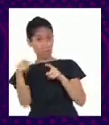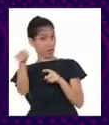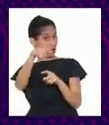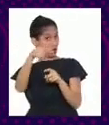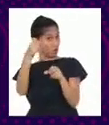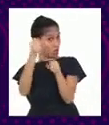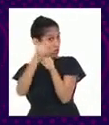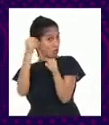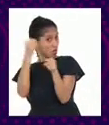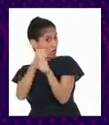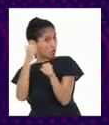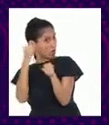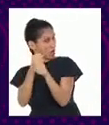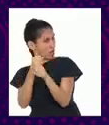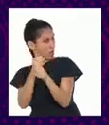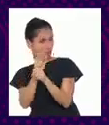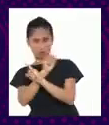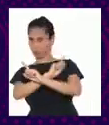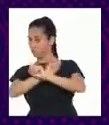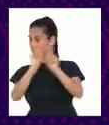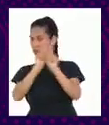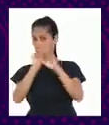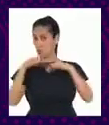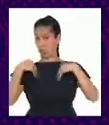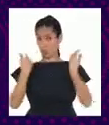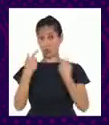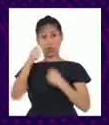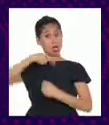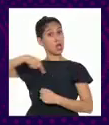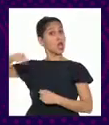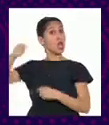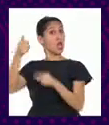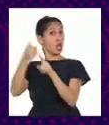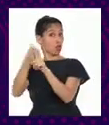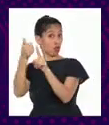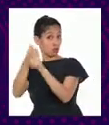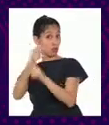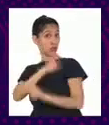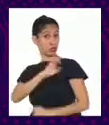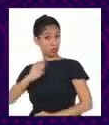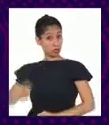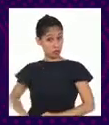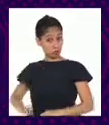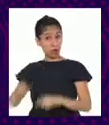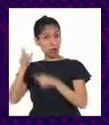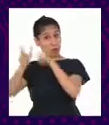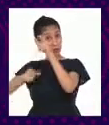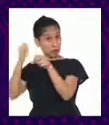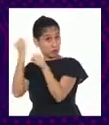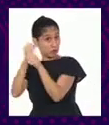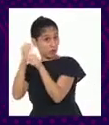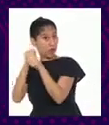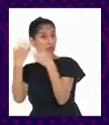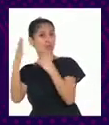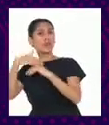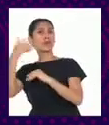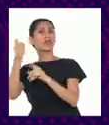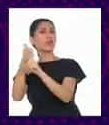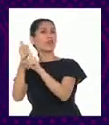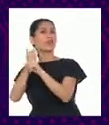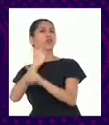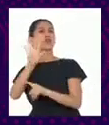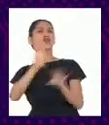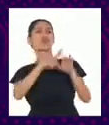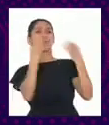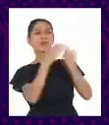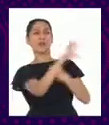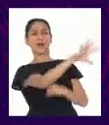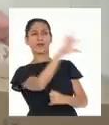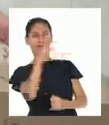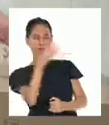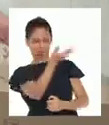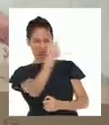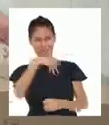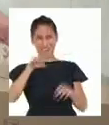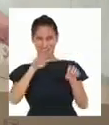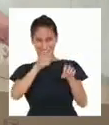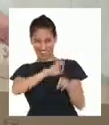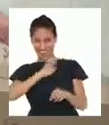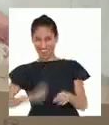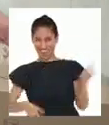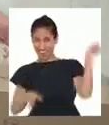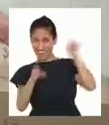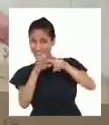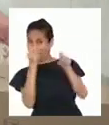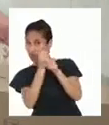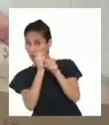sus parientes hasta el 4º grado de consanguinidad, 2º de afinidad y por razón de matrimonio.